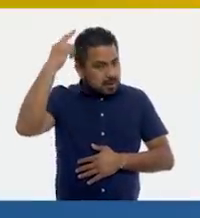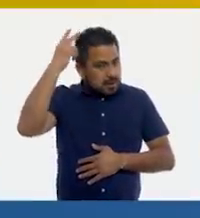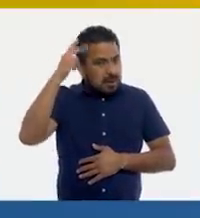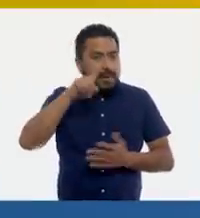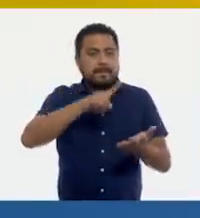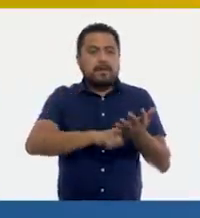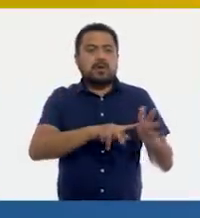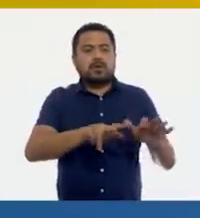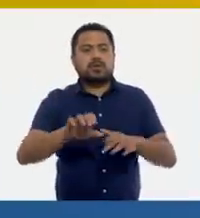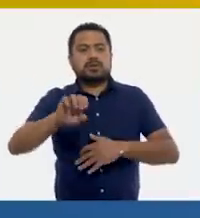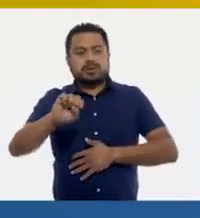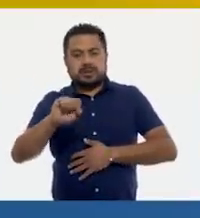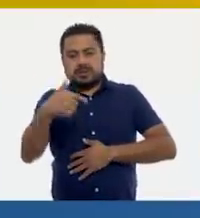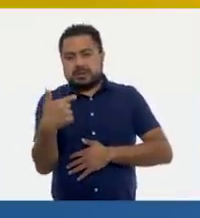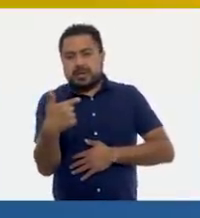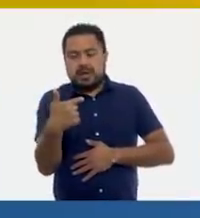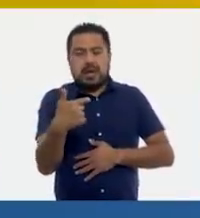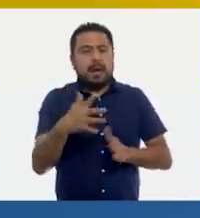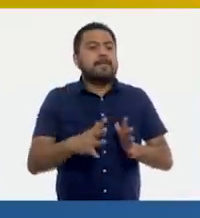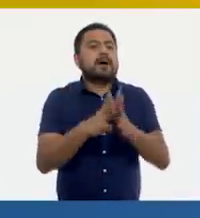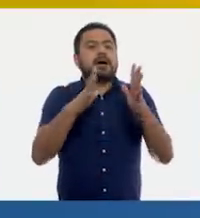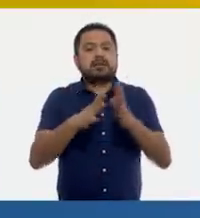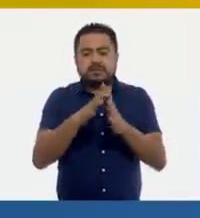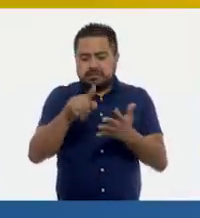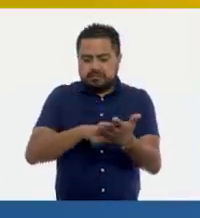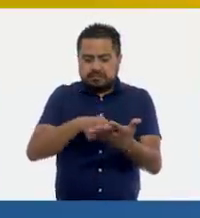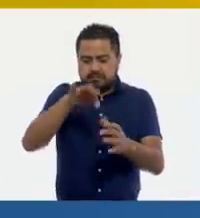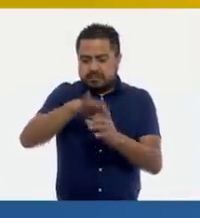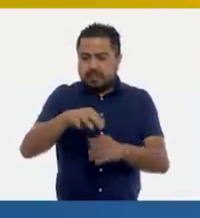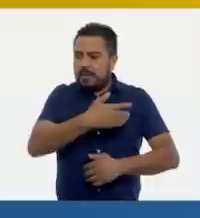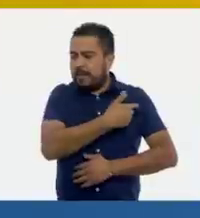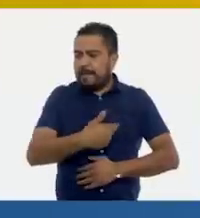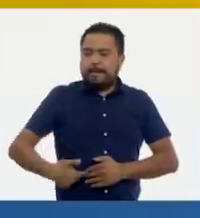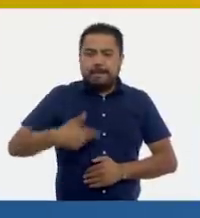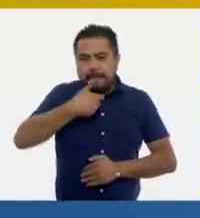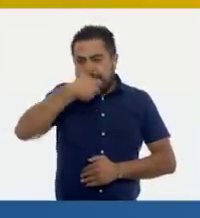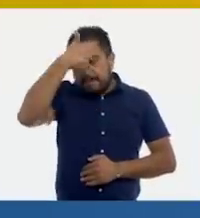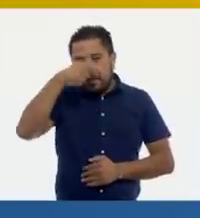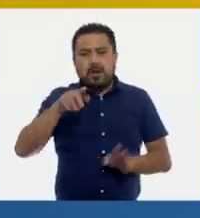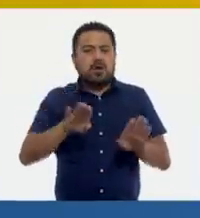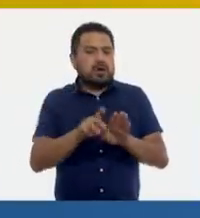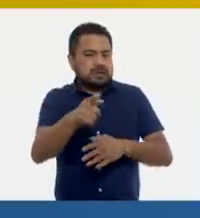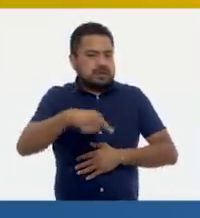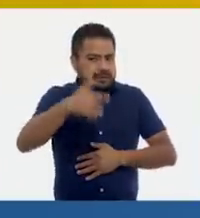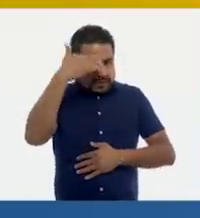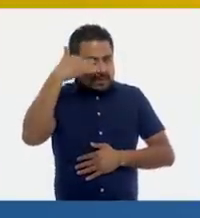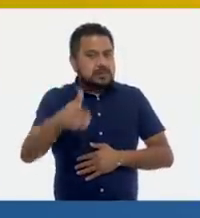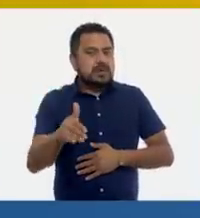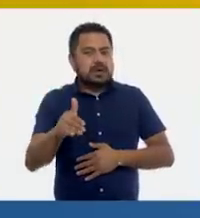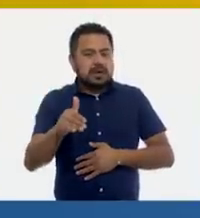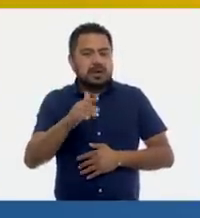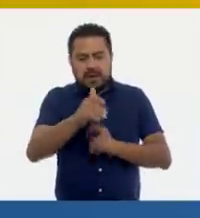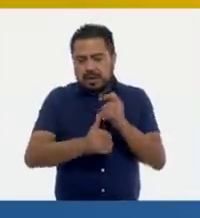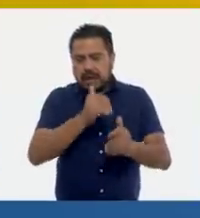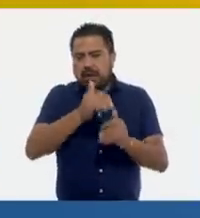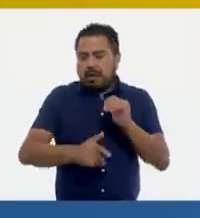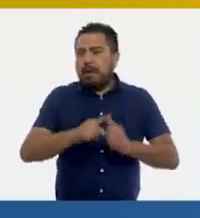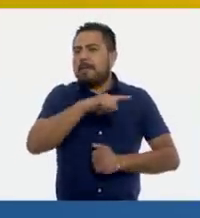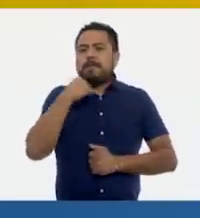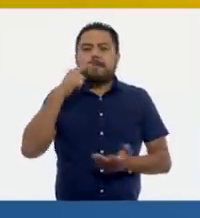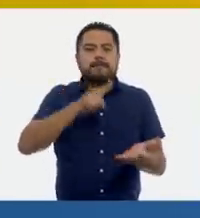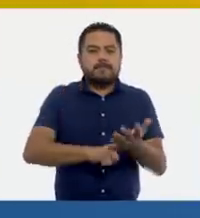desde 1867, participó en las elecciones presidenciales, que como saben, en las que terminó perdiendo